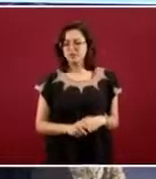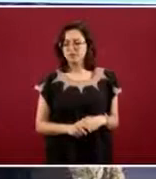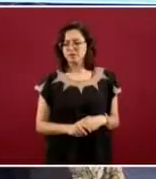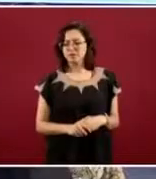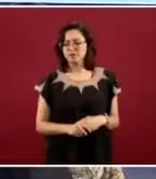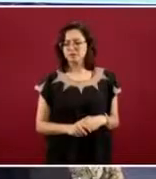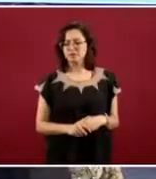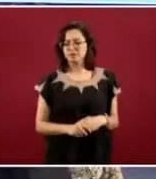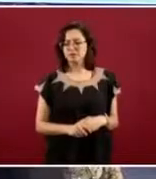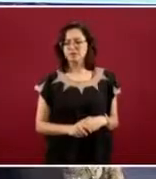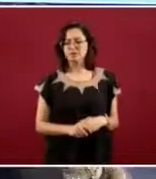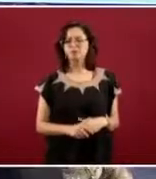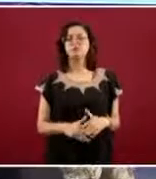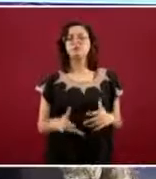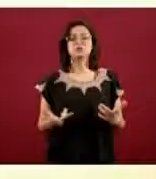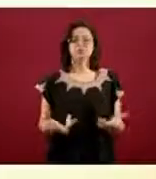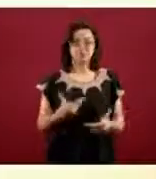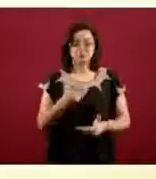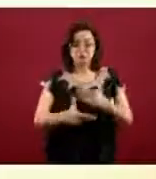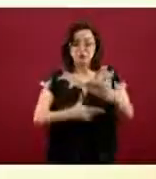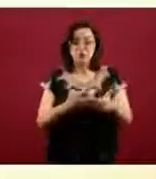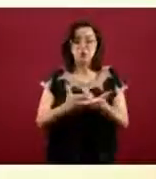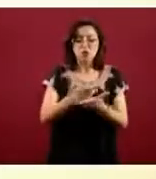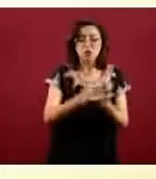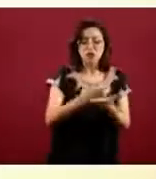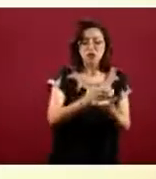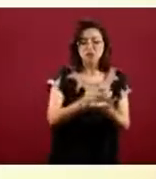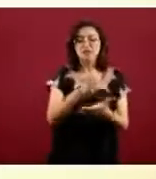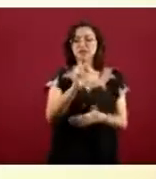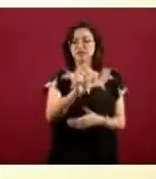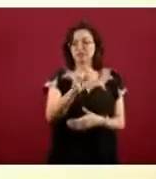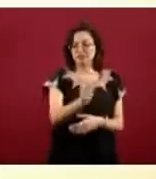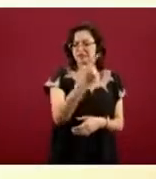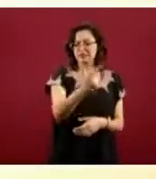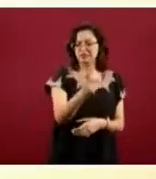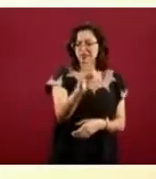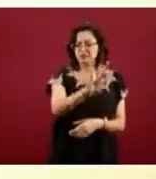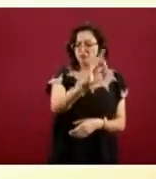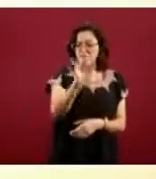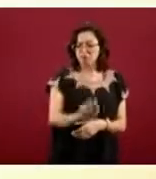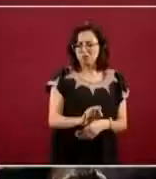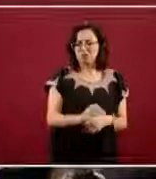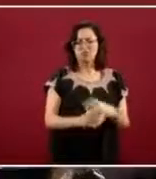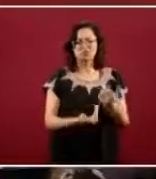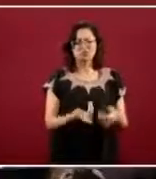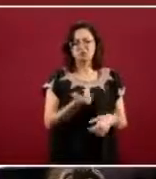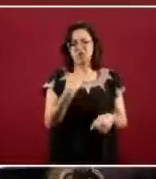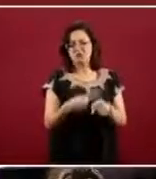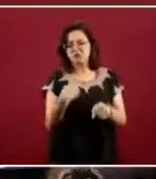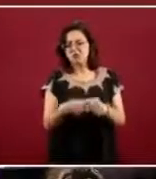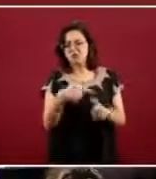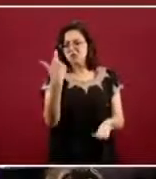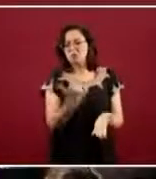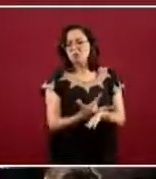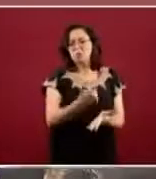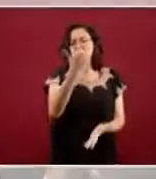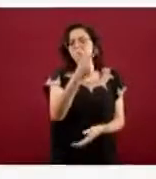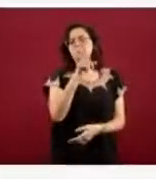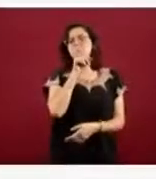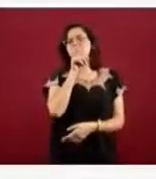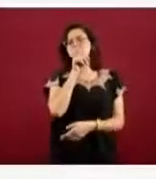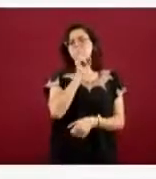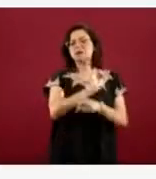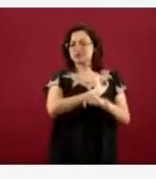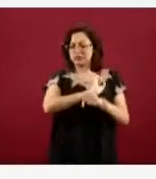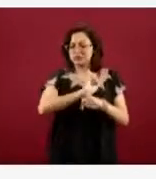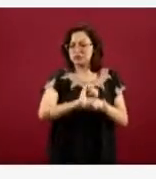función de la evolución, el 67% ha evolucionado de una manera leve y por lo tanto se ha atendido de manera ambulatoria.